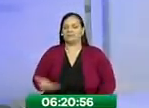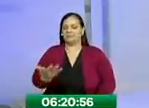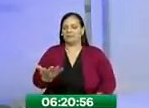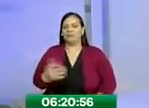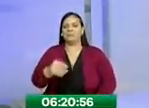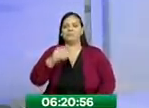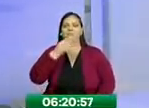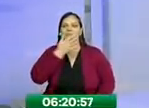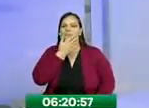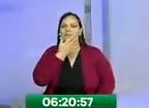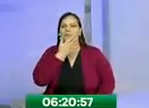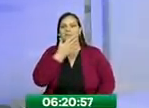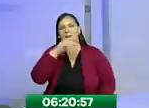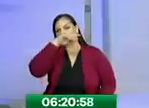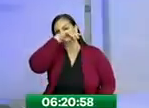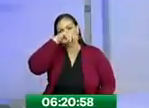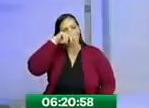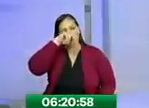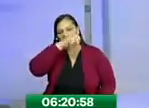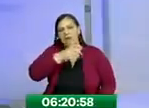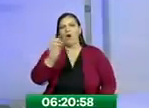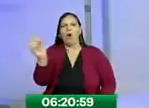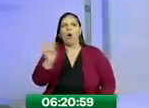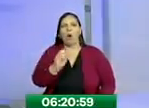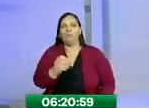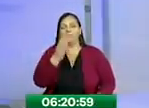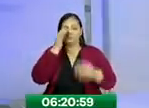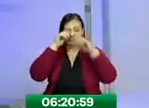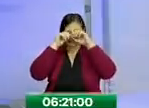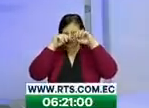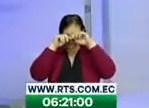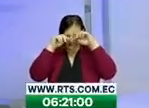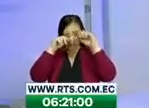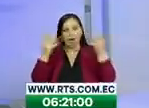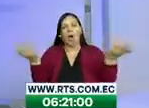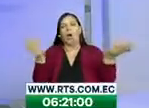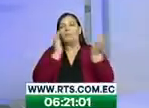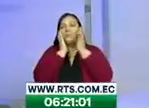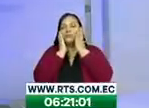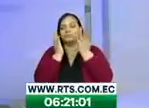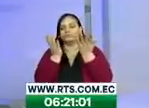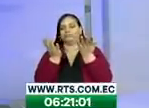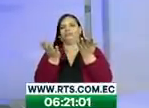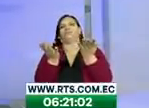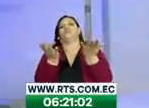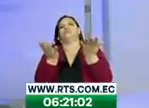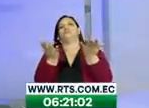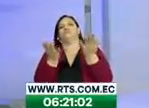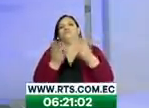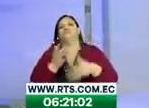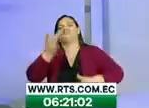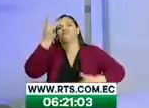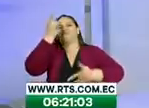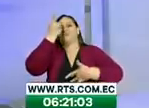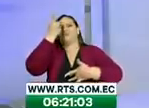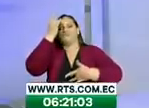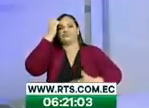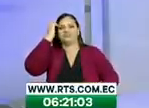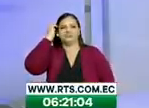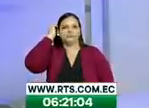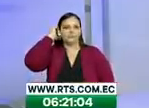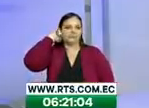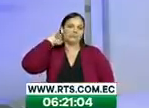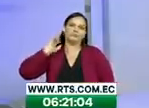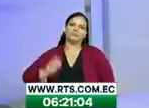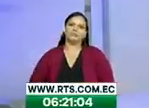en el ambiente, porque muchos pensaban que está en el ambiente que se volatiza, que está en el aire. No, está en una